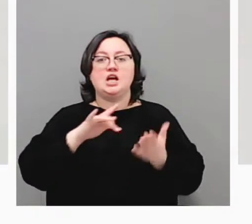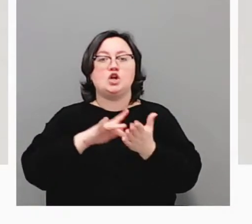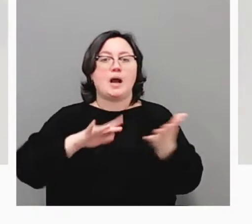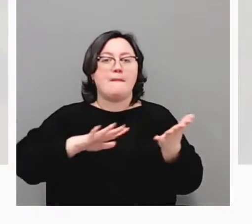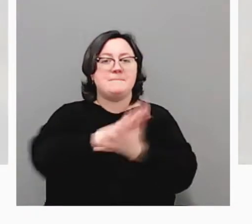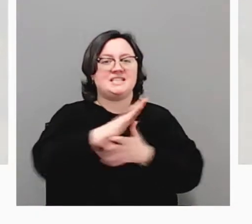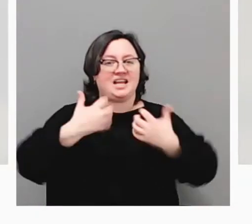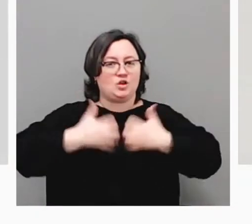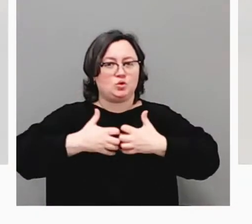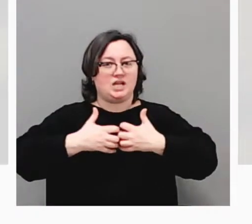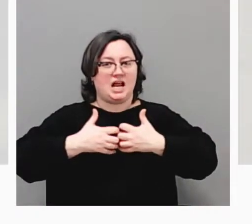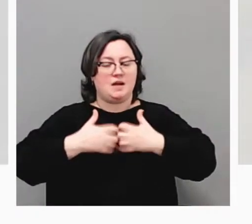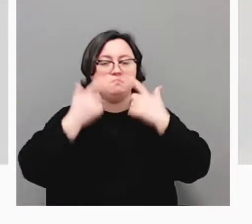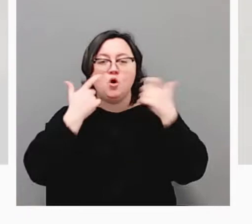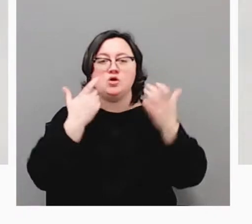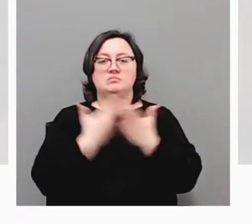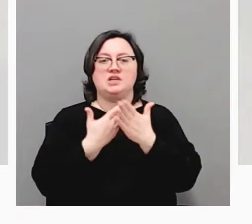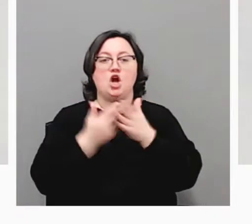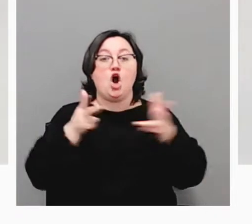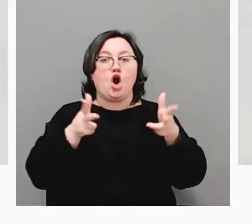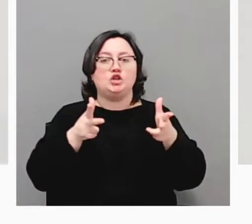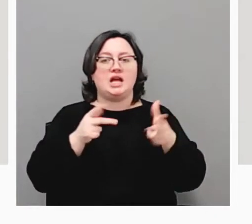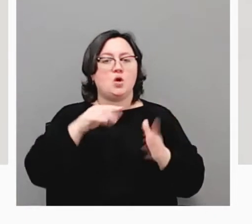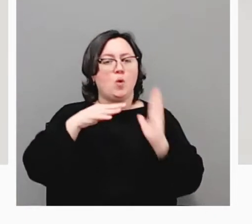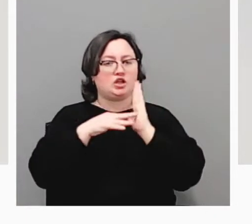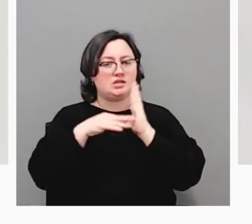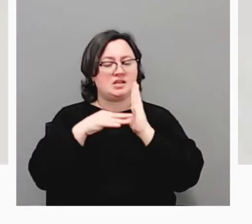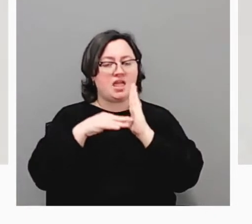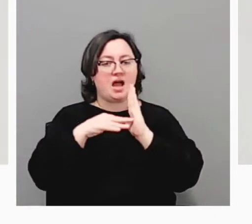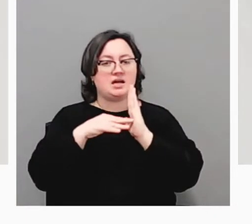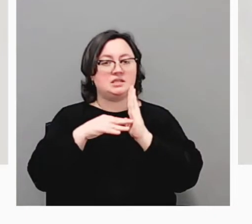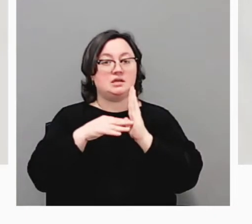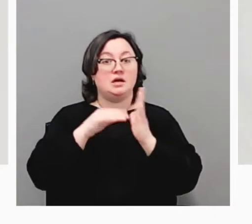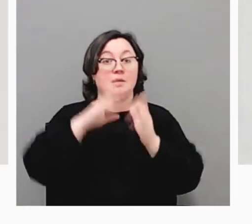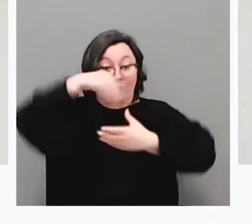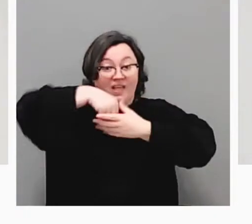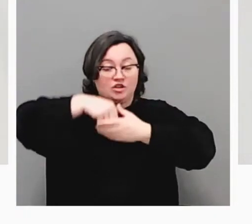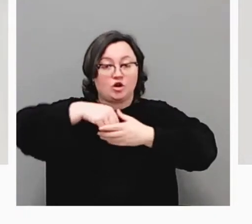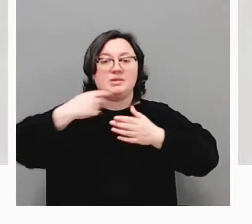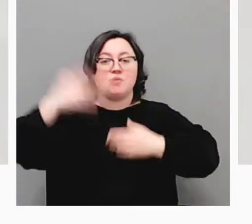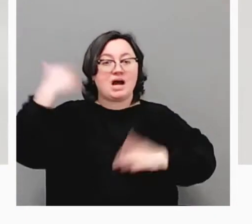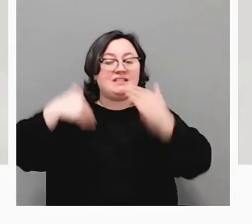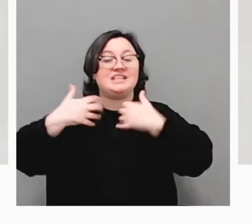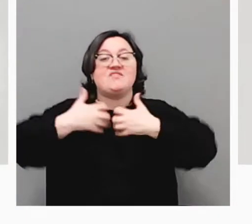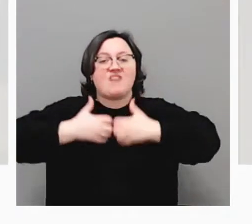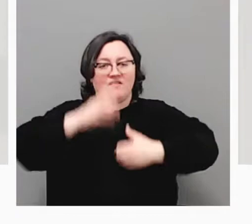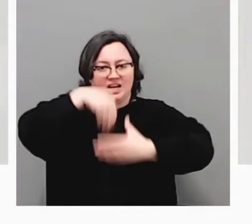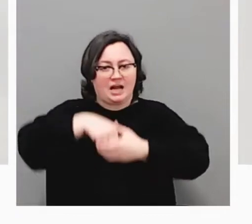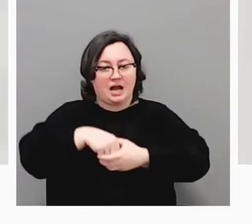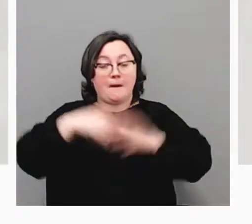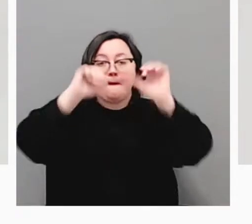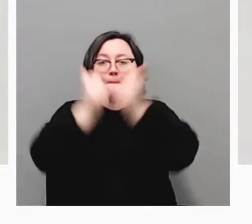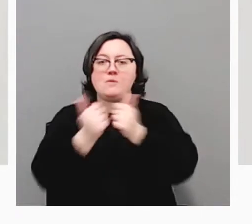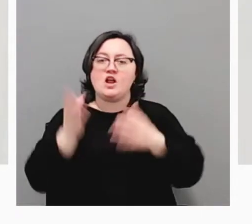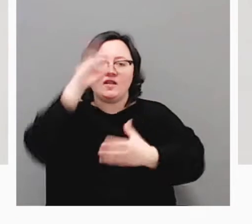industrial. Destaca un gran hotel de 4 estrellas habilitado en el interior de lo que había sido una fábrica. Es un modelo de